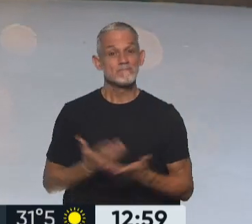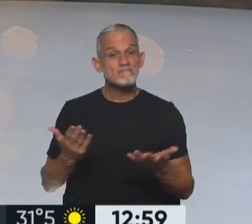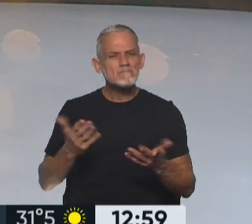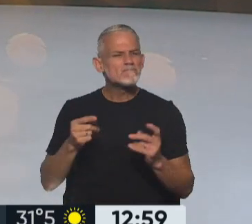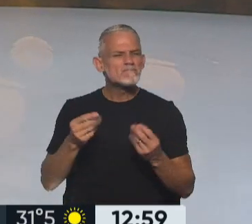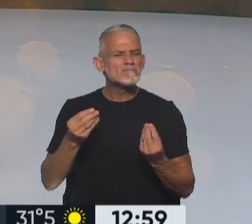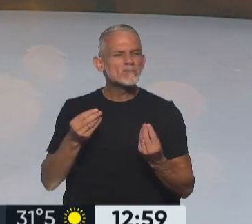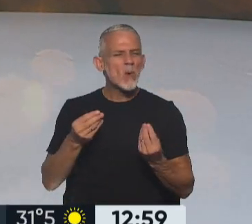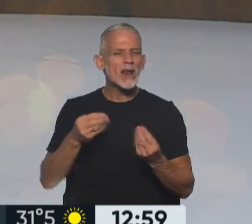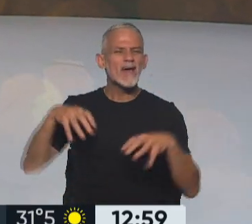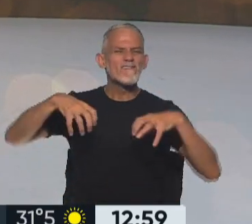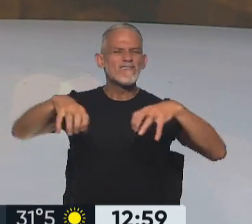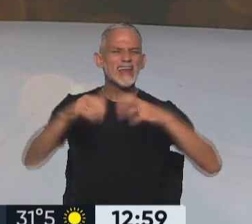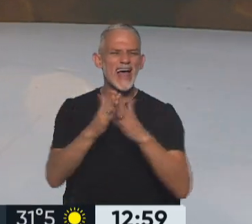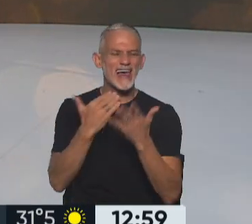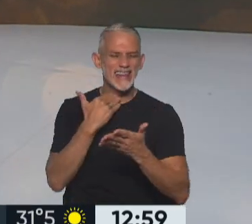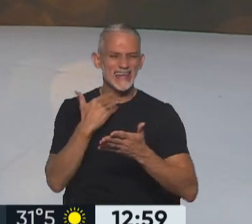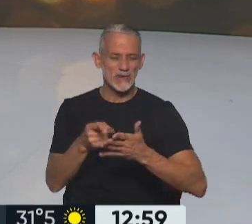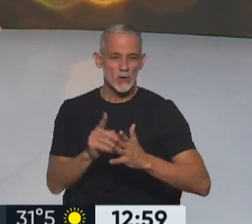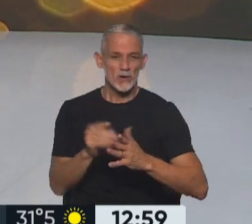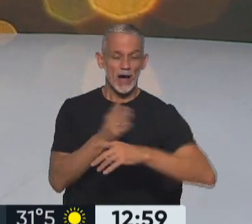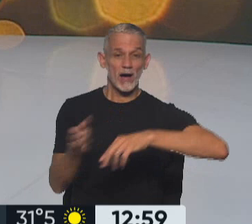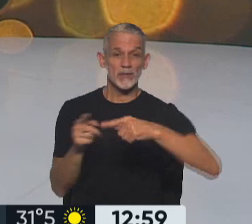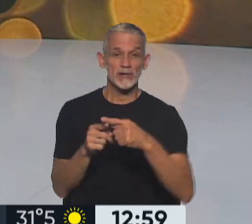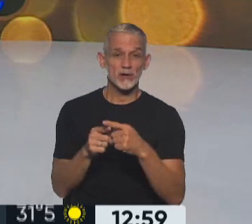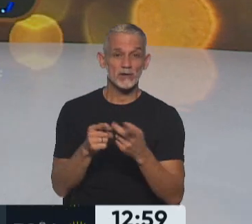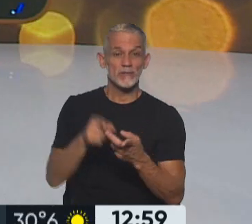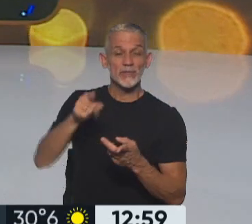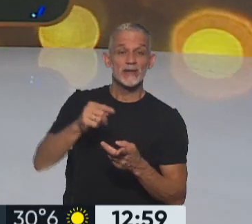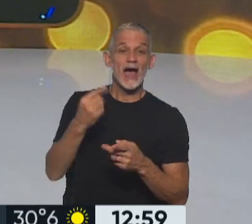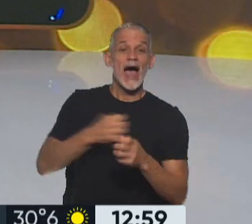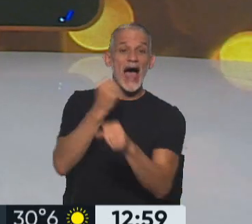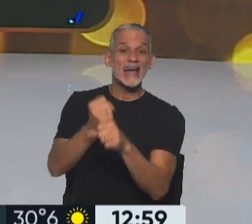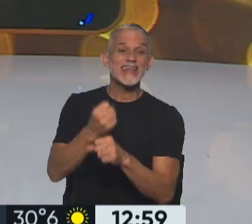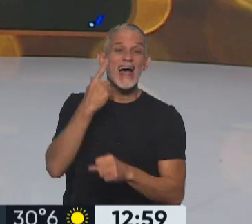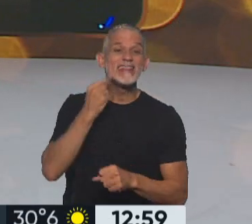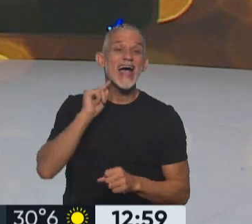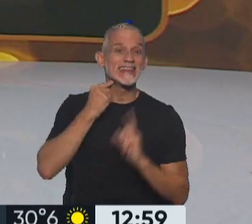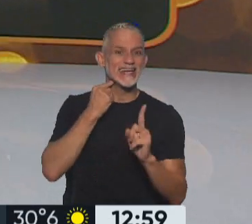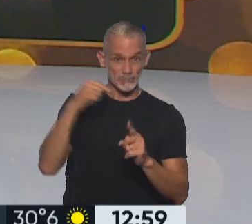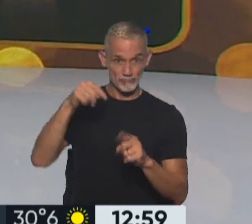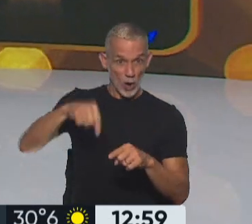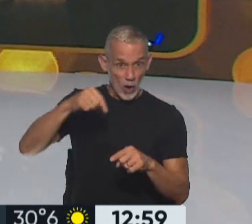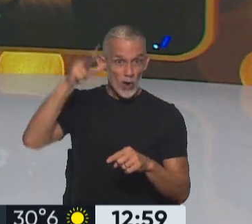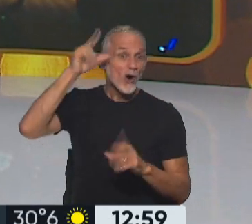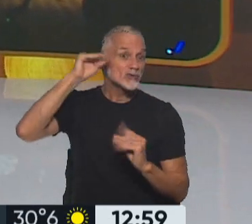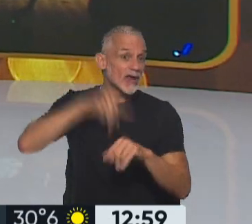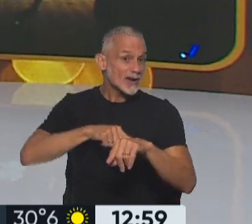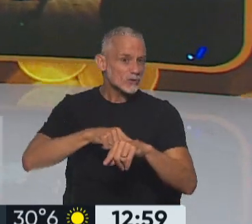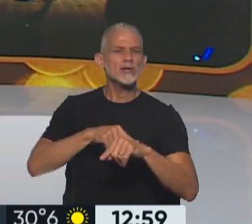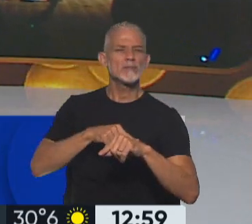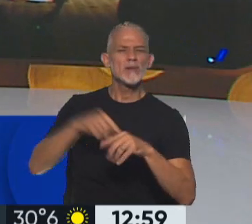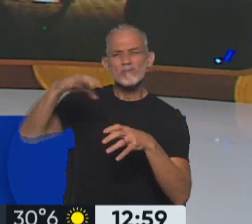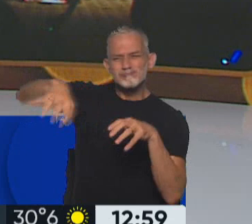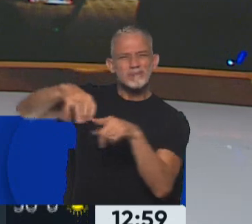Nos metemos en terreno de la Feria del Libro, que continúa, por supuesto, hasta el día 13. Hoy, por ejemplo, si van a las 8 de la noche en Zona Futuro, hay